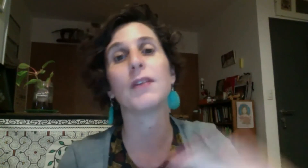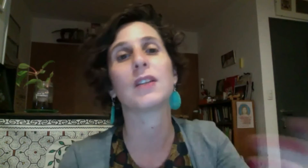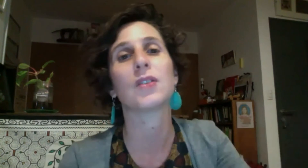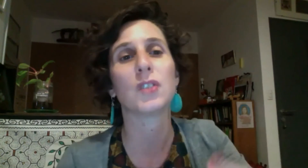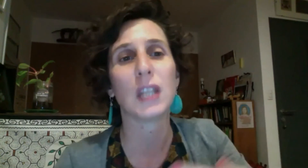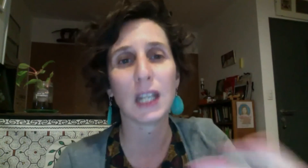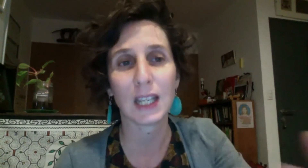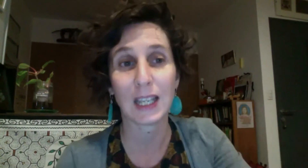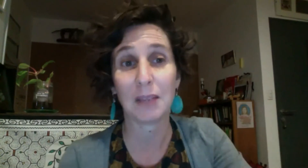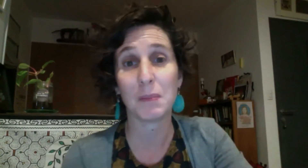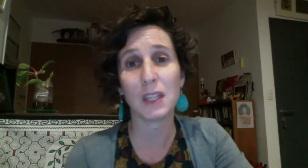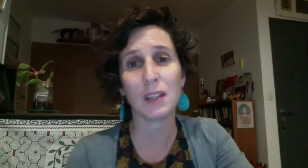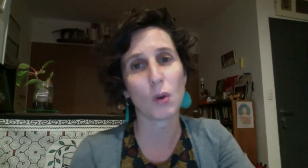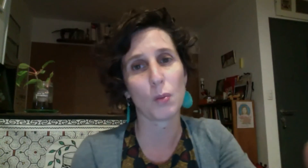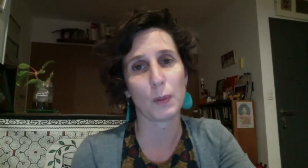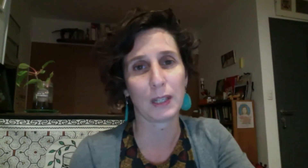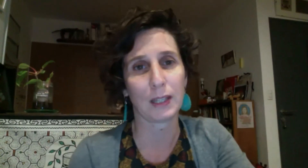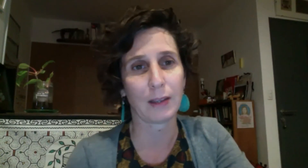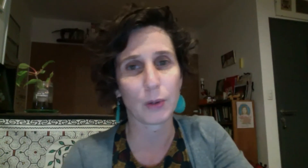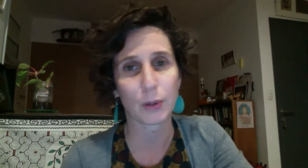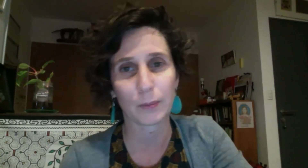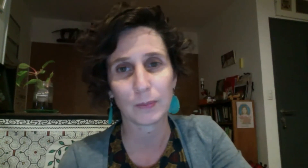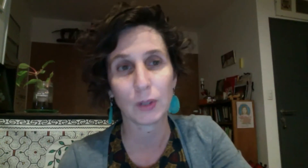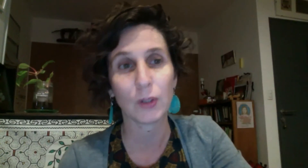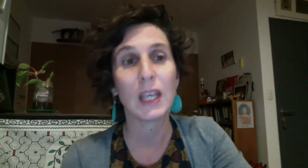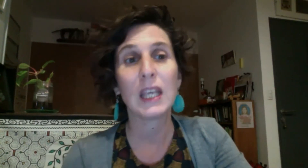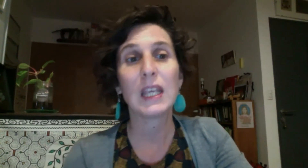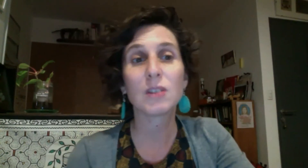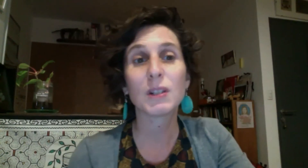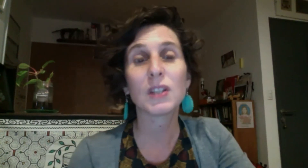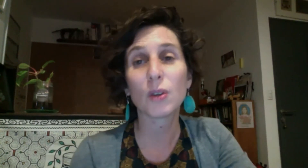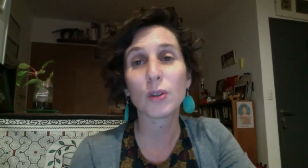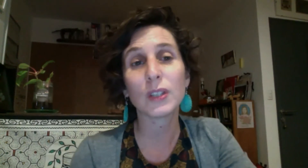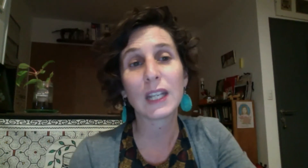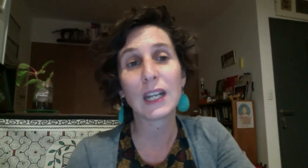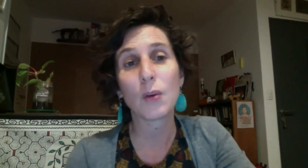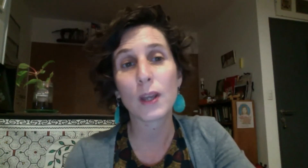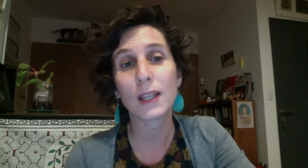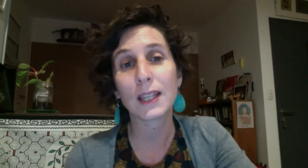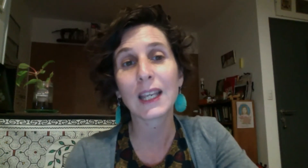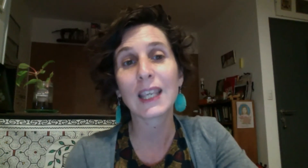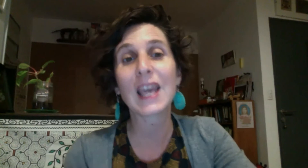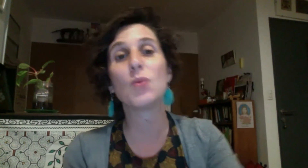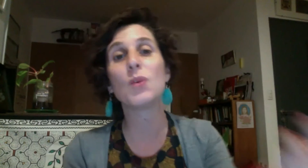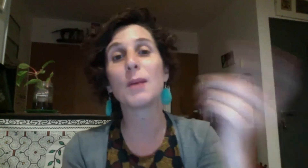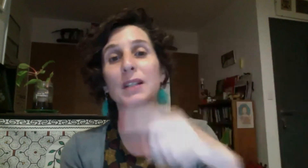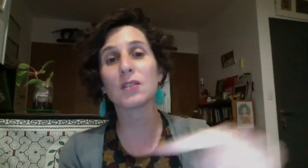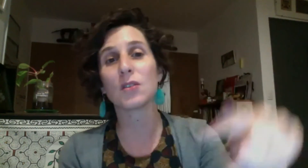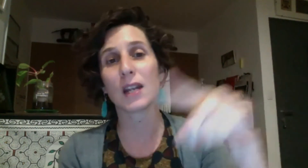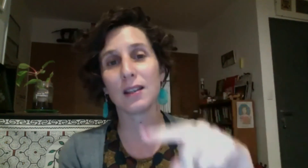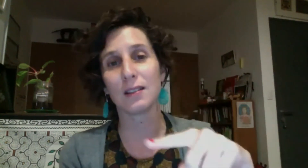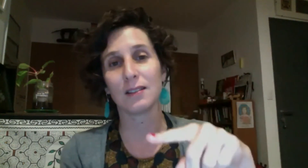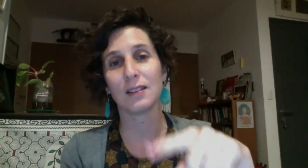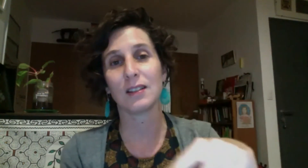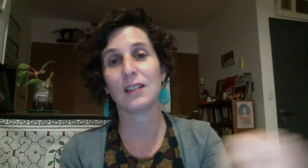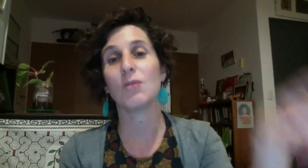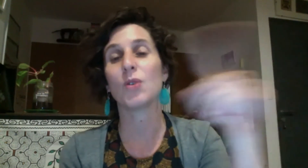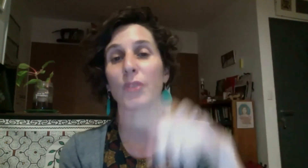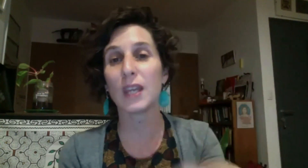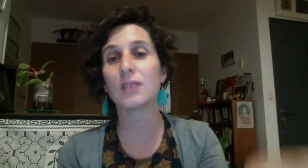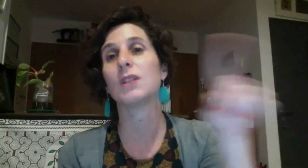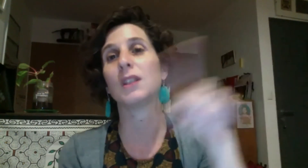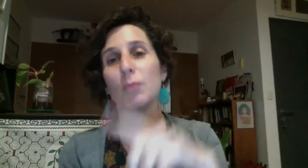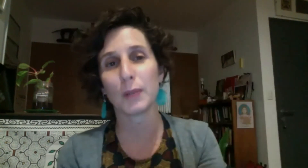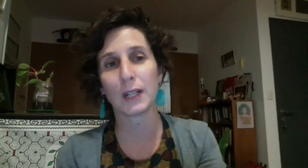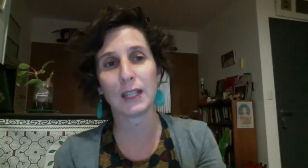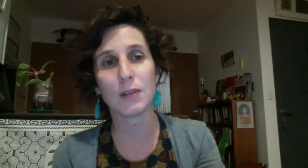qué efectos tienen en mí como espectador, ¿no? Y sobre todo tener en cuenta que hay una persona de un